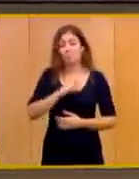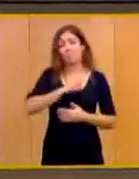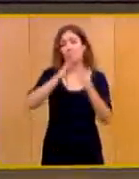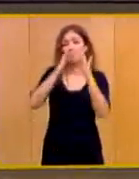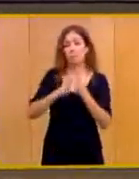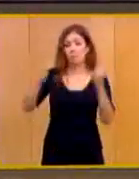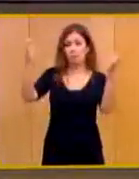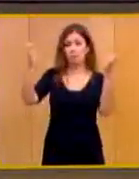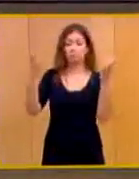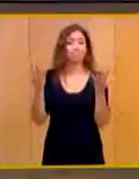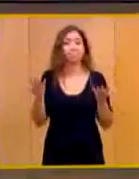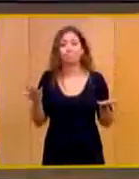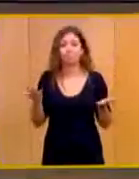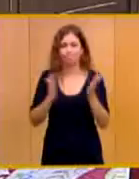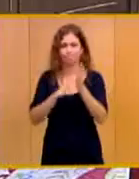Señorías,